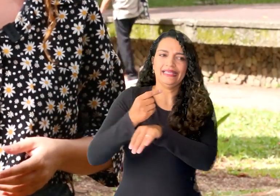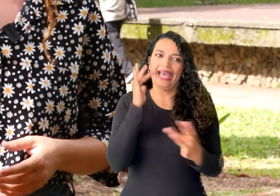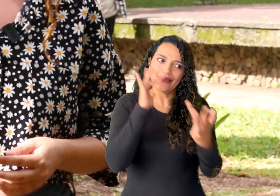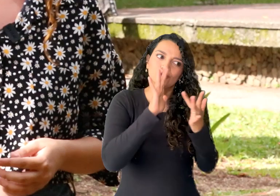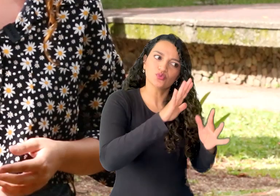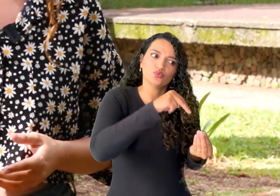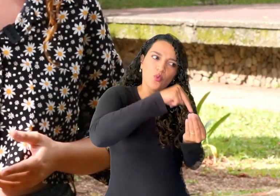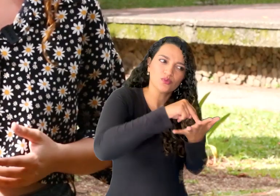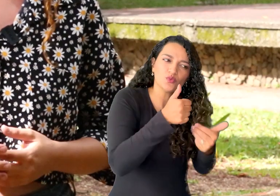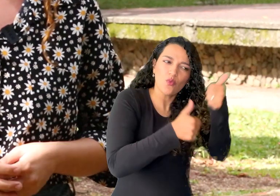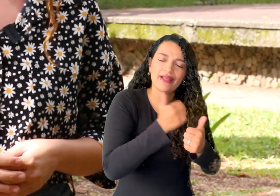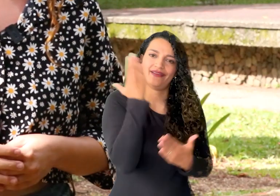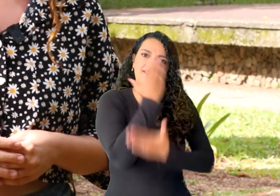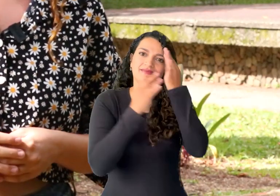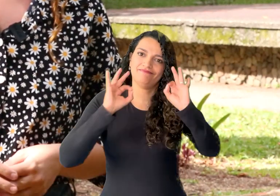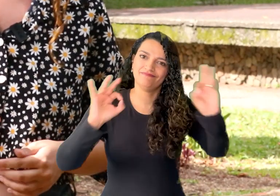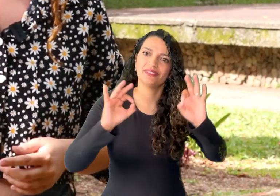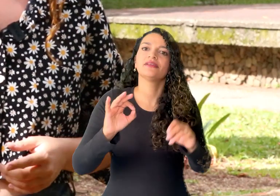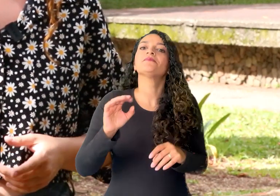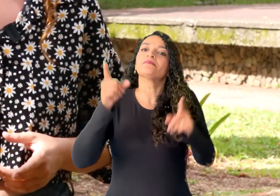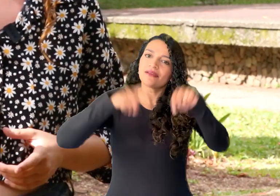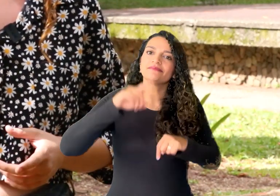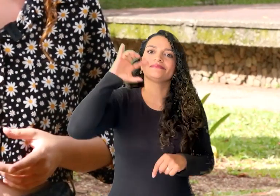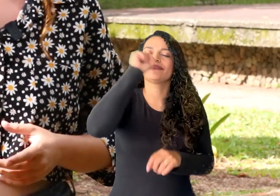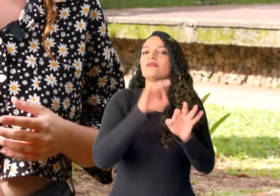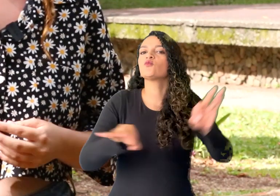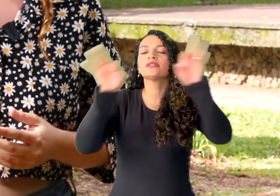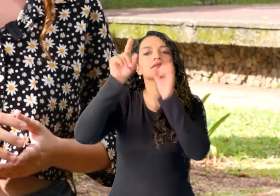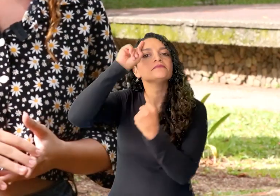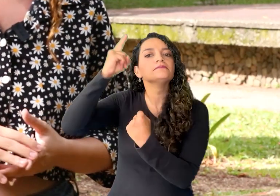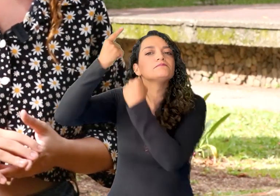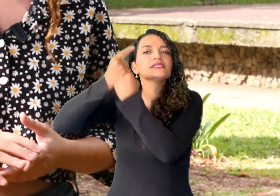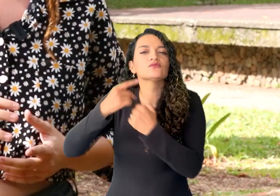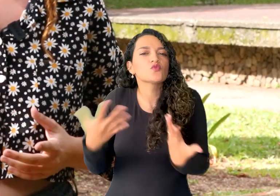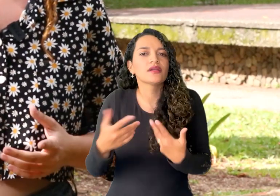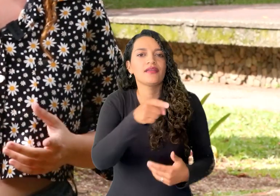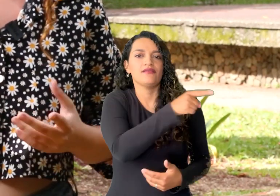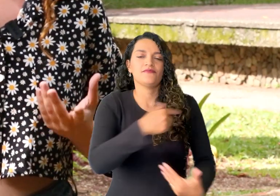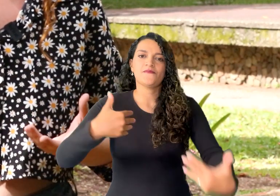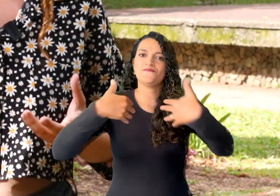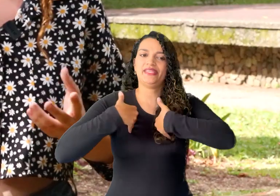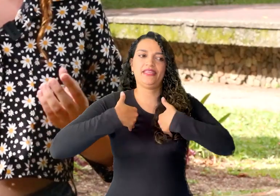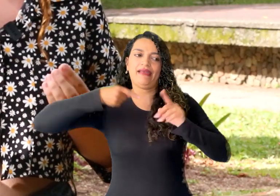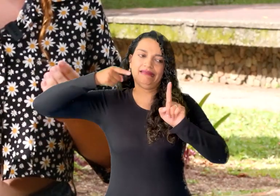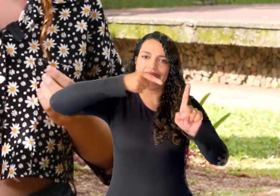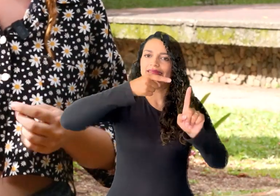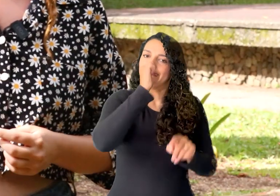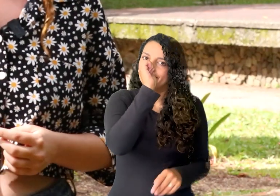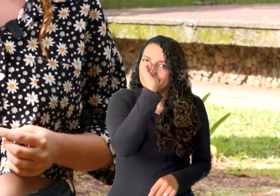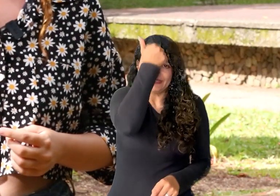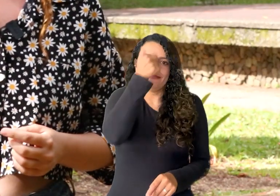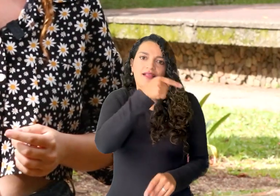fallo internacional de manera contextualizada y también que las normas y la demanda se valore también desde